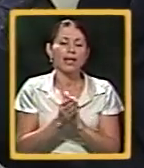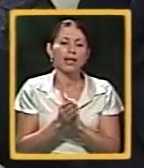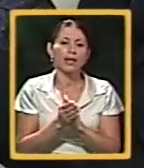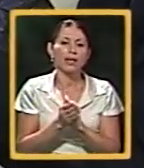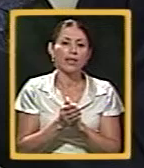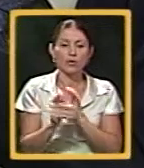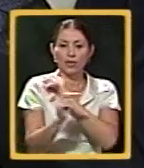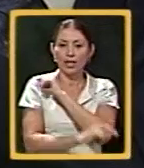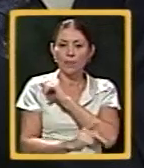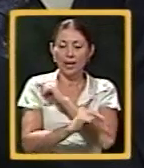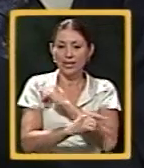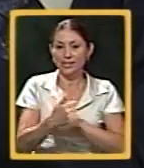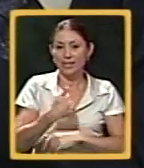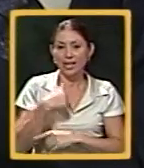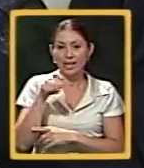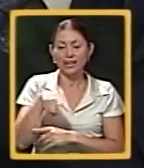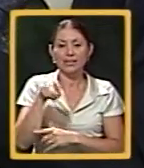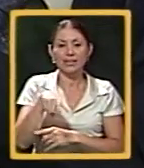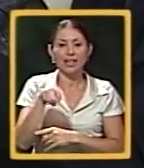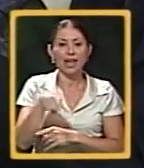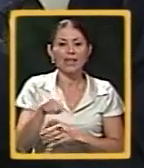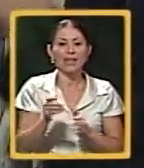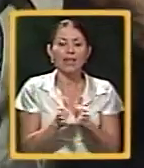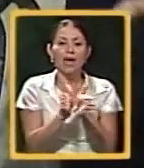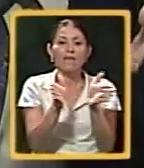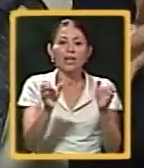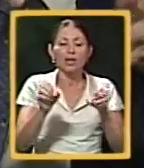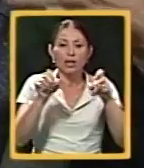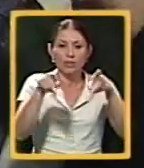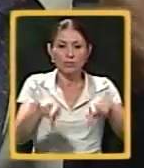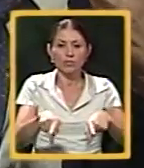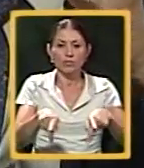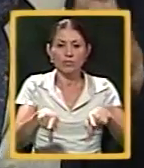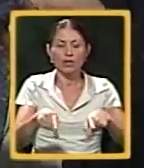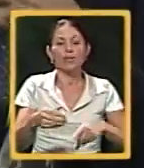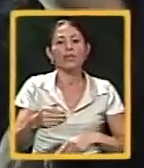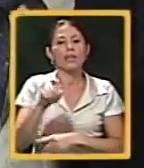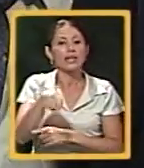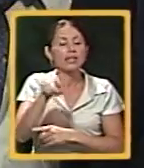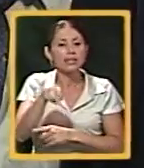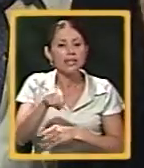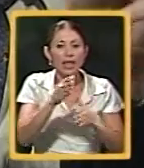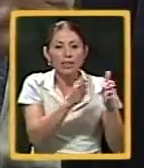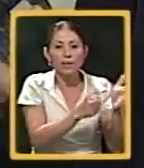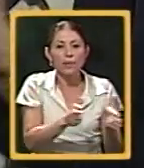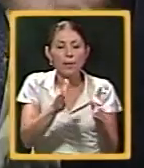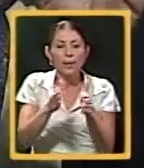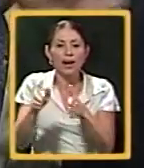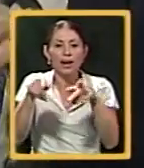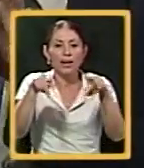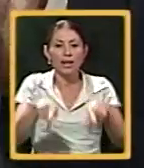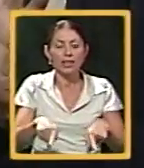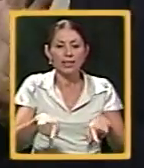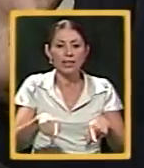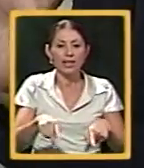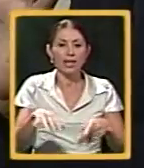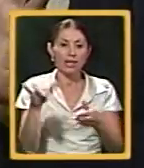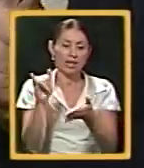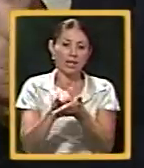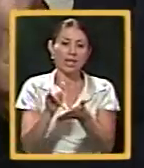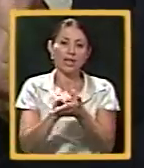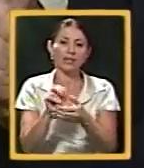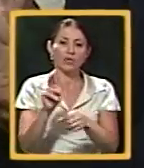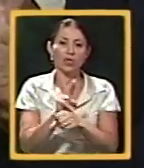el país tiene necesidad de abrir espacios, tiene necesidad de preparar gente y esto lo usa